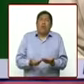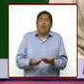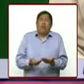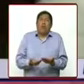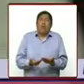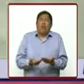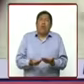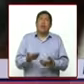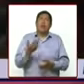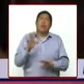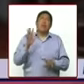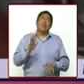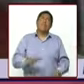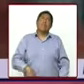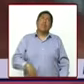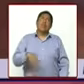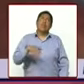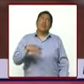Bien,